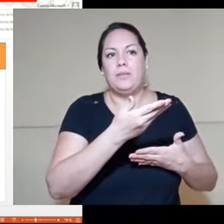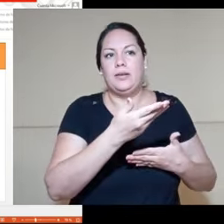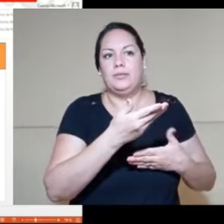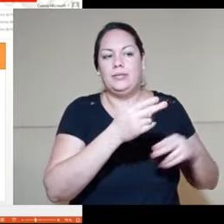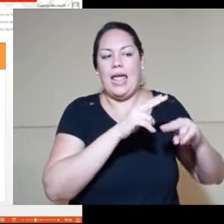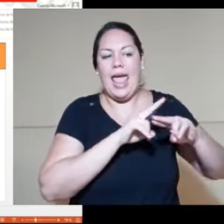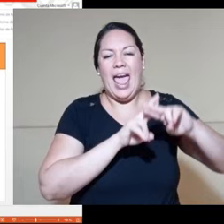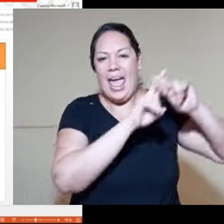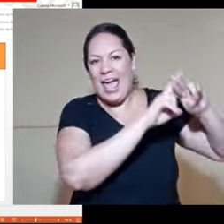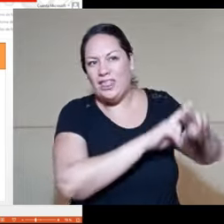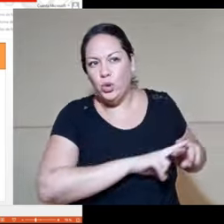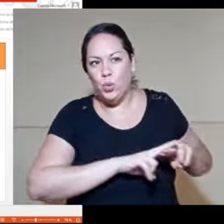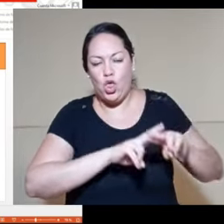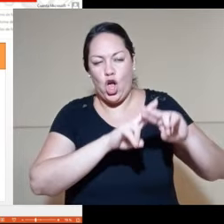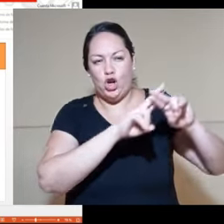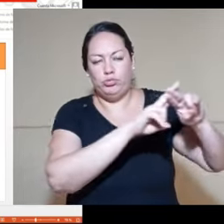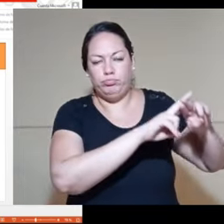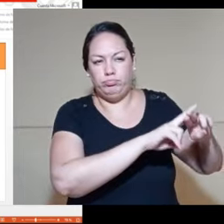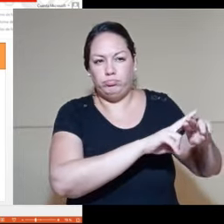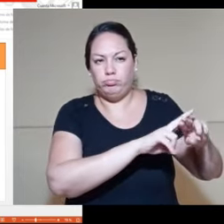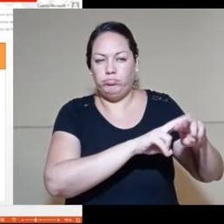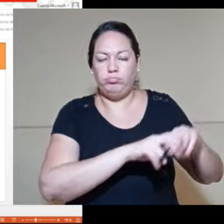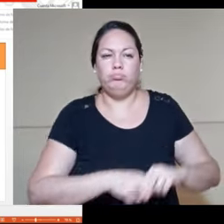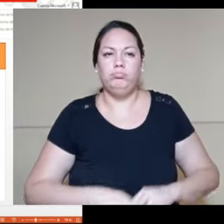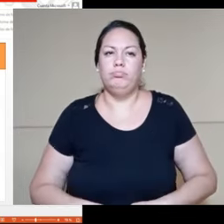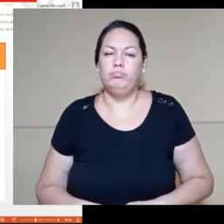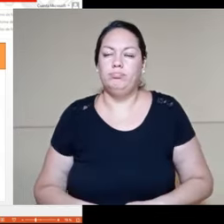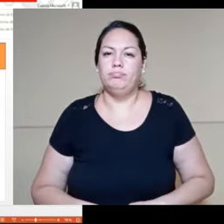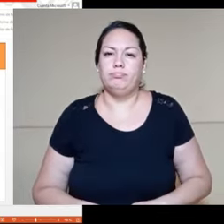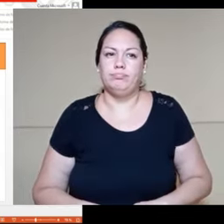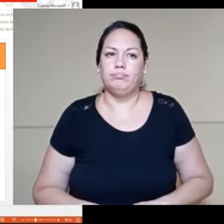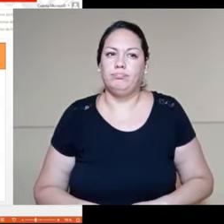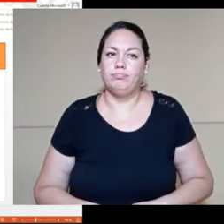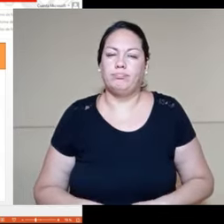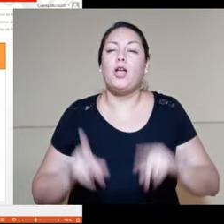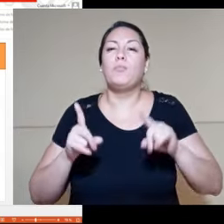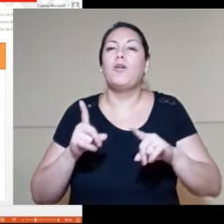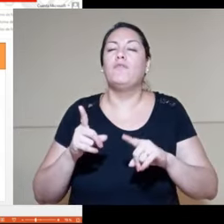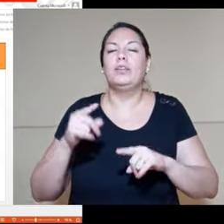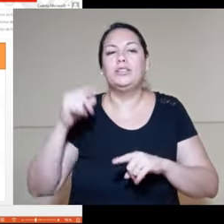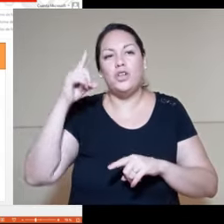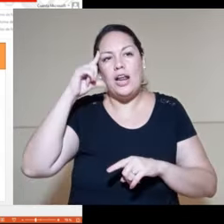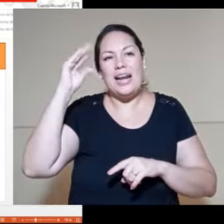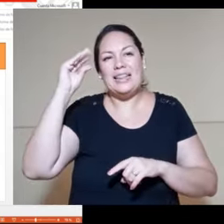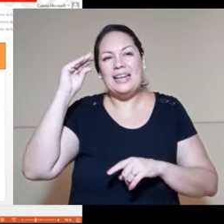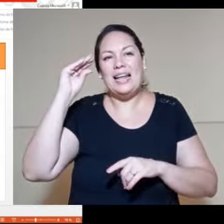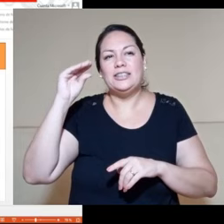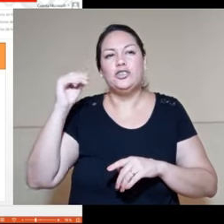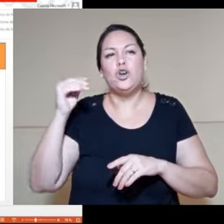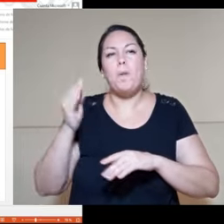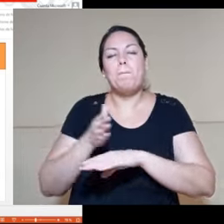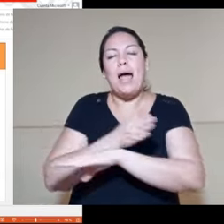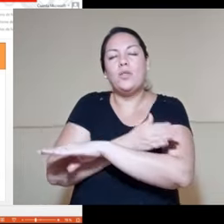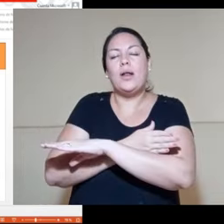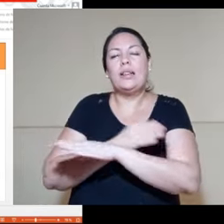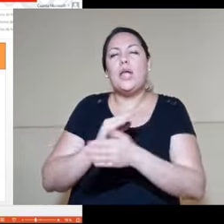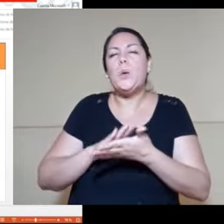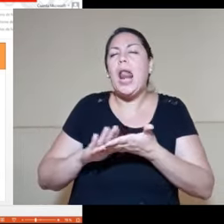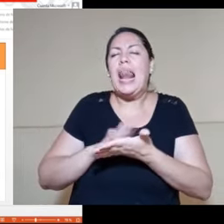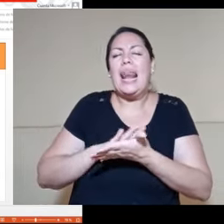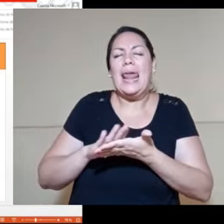derivó a que le hicieran un examen. claro, ahí puede ser que el retraso madurativo es